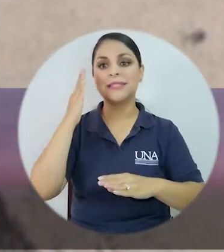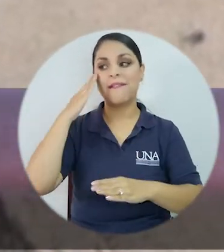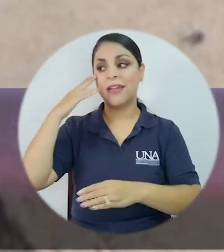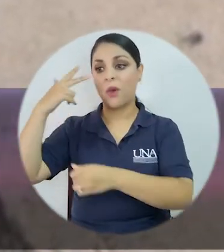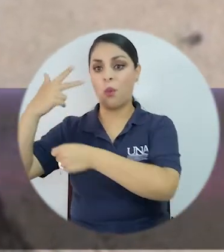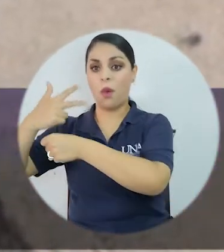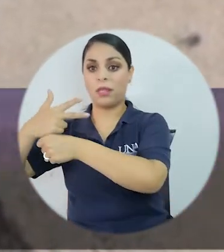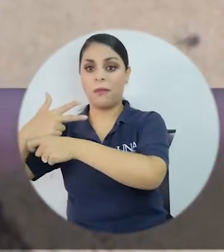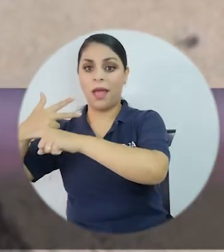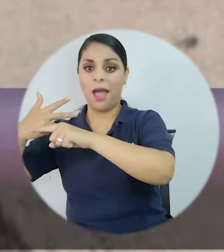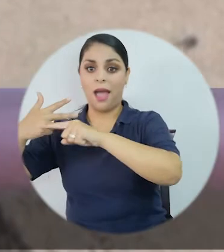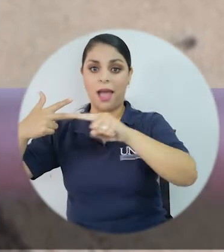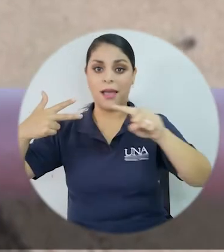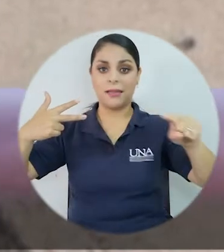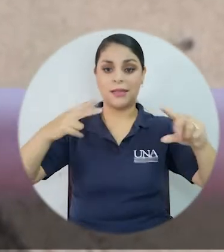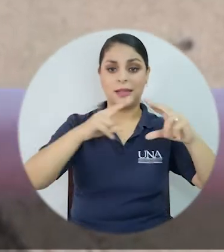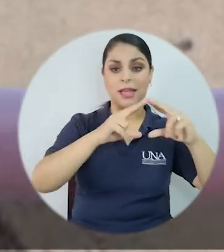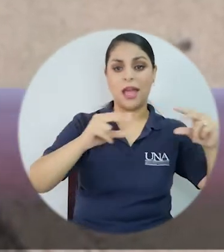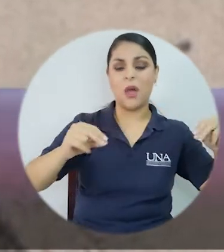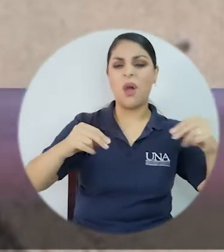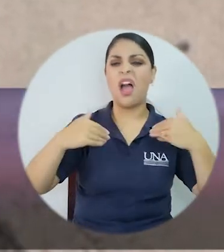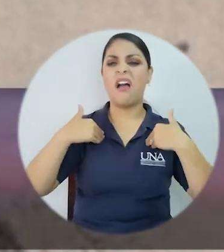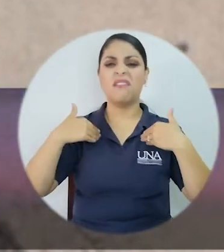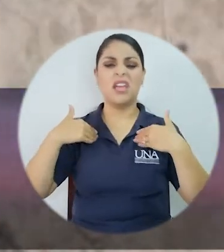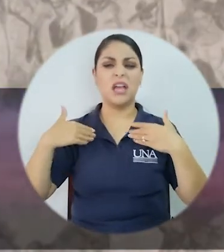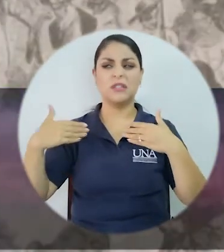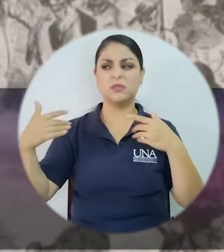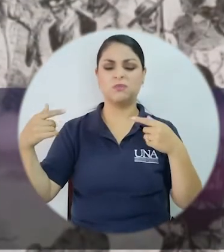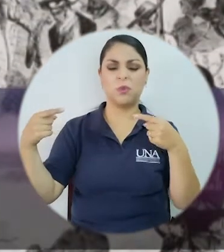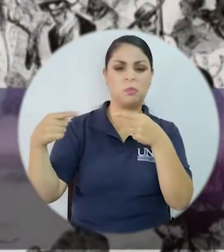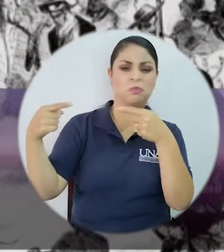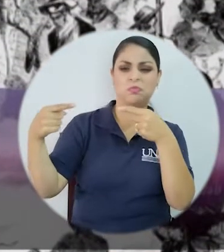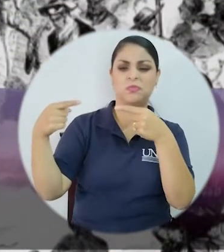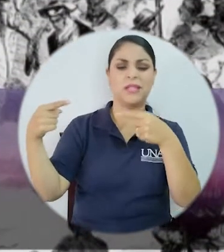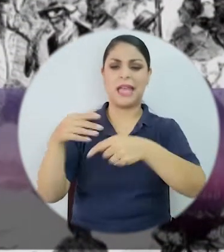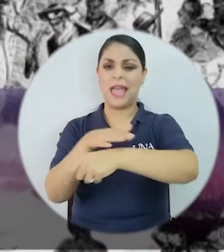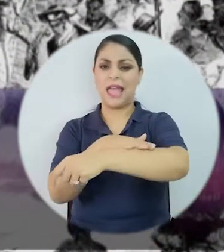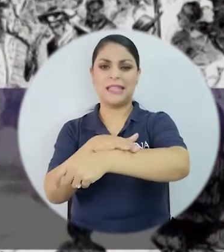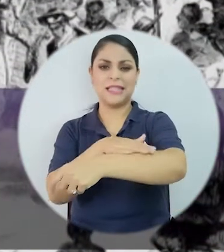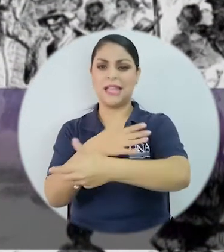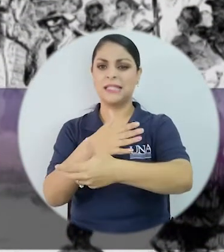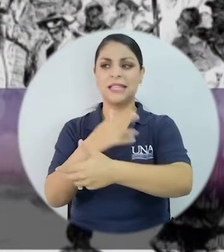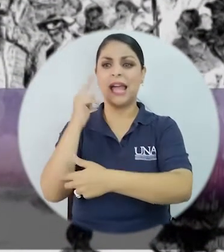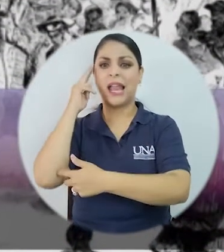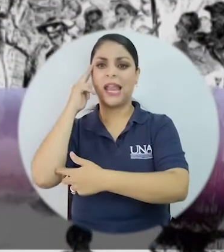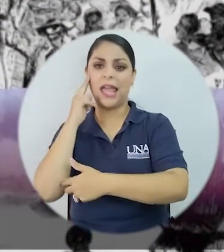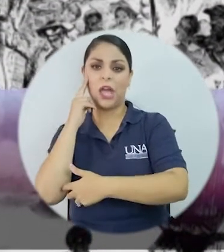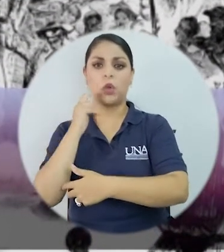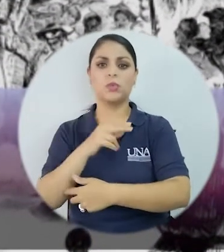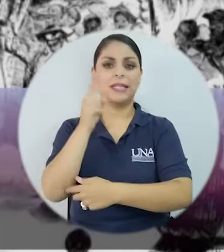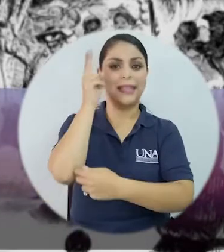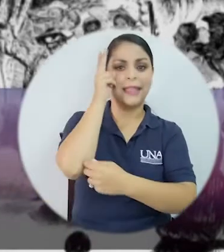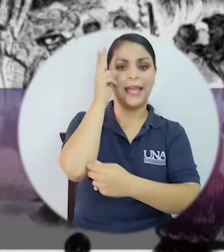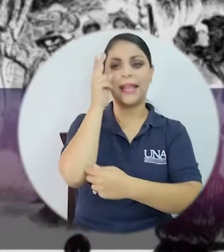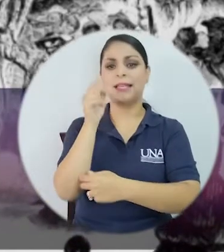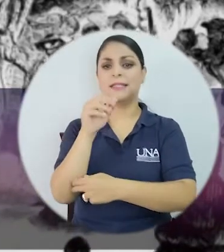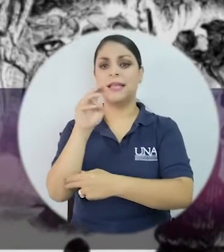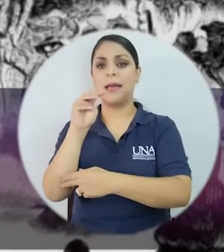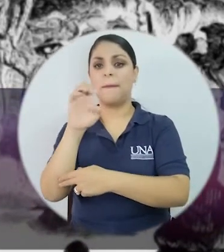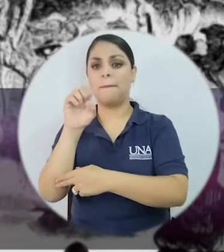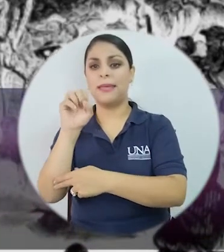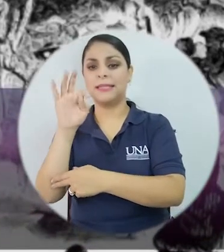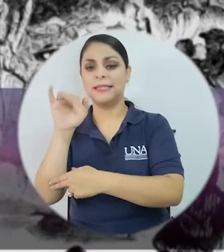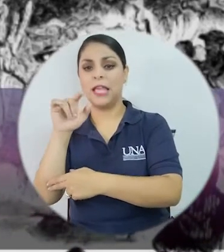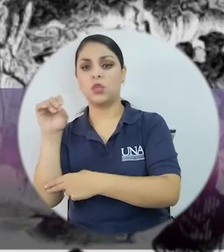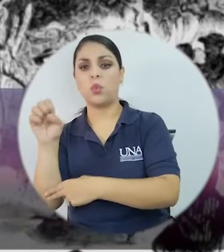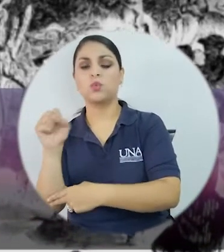que desde Guatemala hasta Nicaragua hubo problemas de choque de las etnias entre mestizos, mulatos y negros e indígenas, y